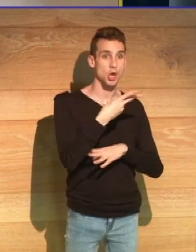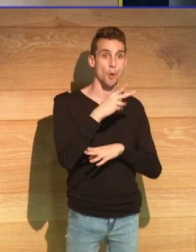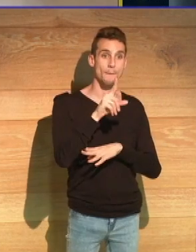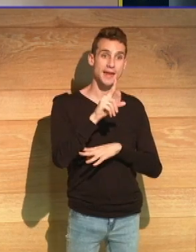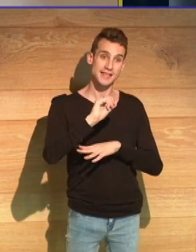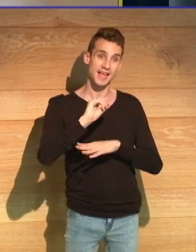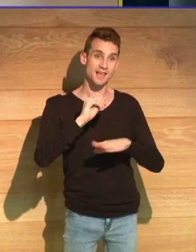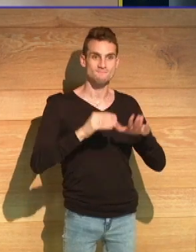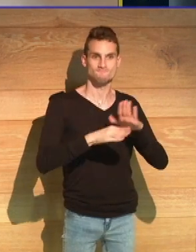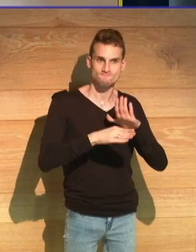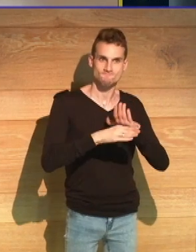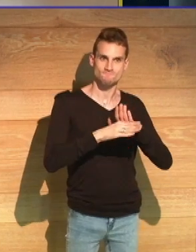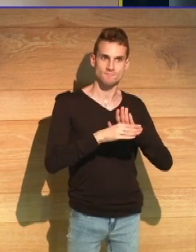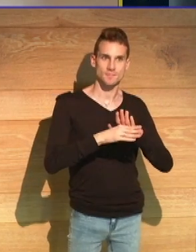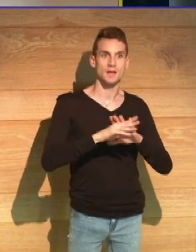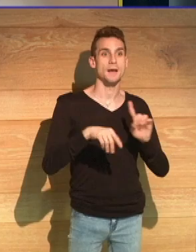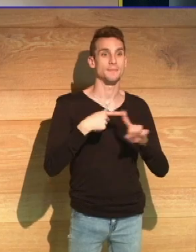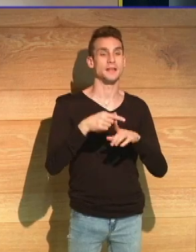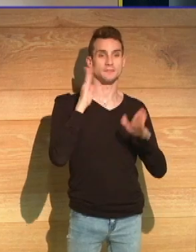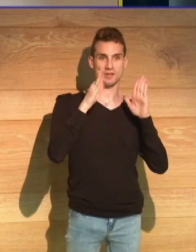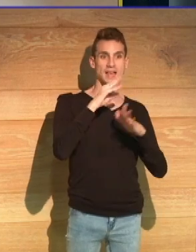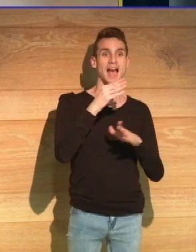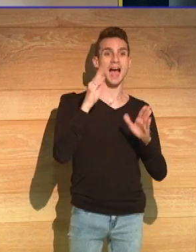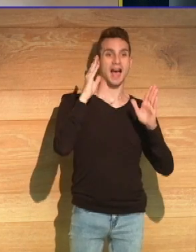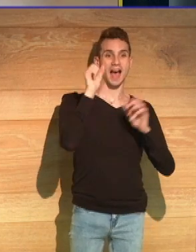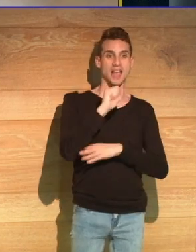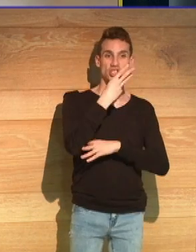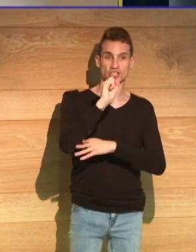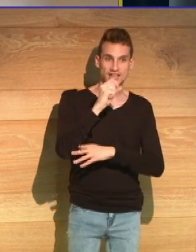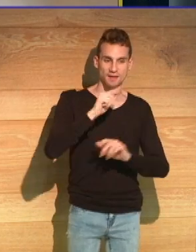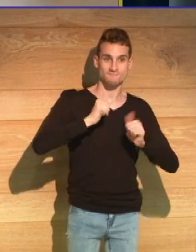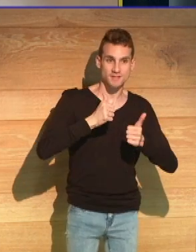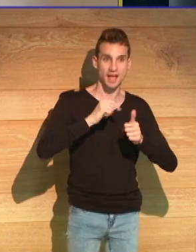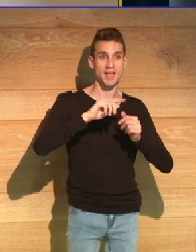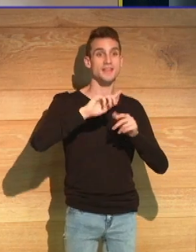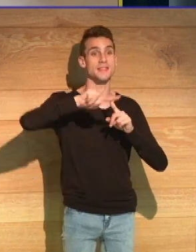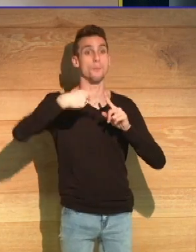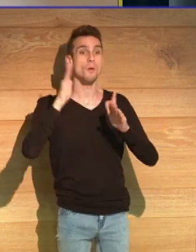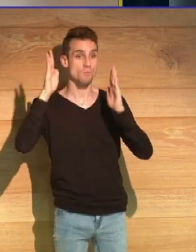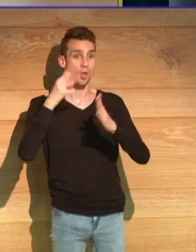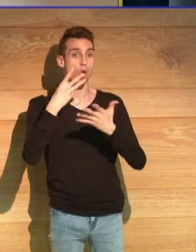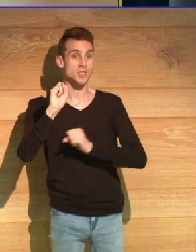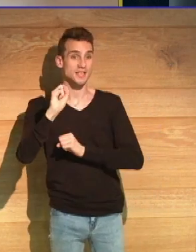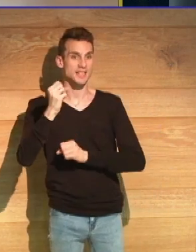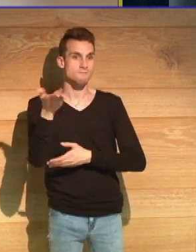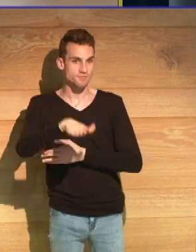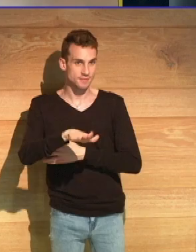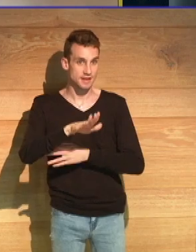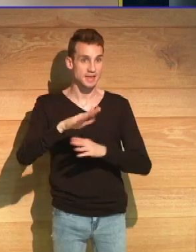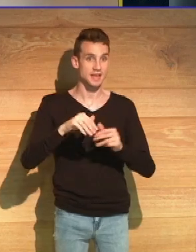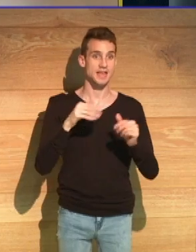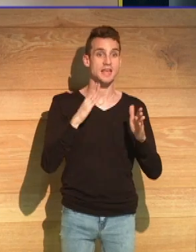en los años 30, los primeros proyectos relacionados con la vivienda, y muere en los 80 y durante toda su vida, hasta el final de su vida, tiene una